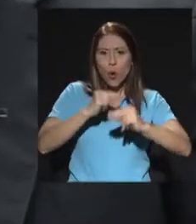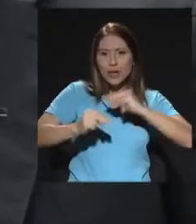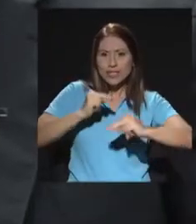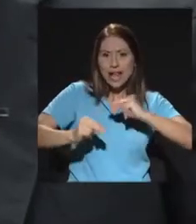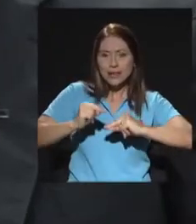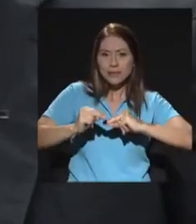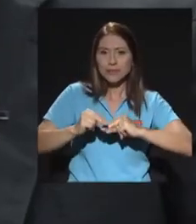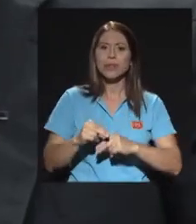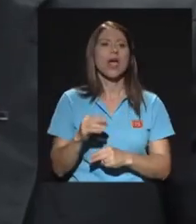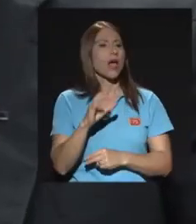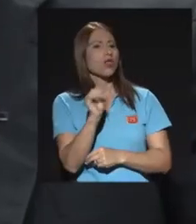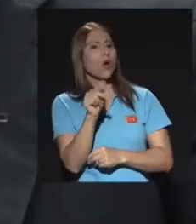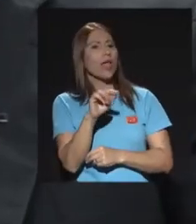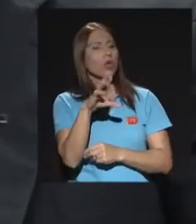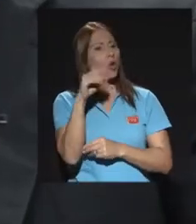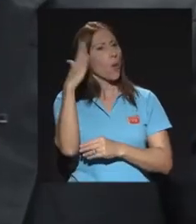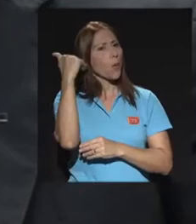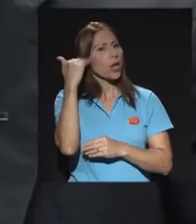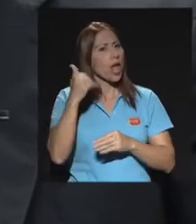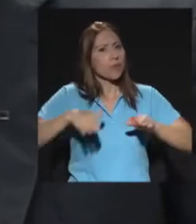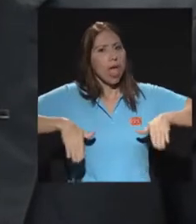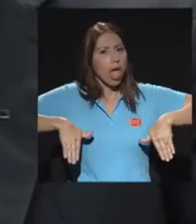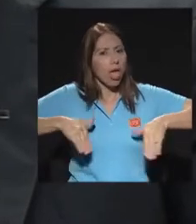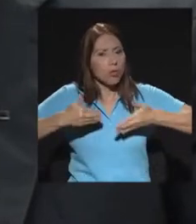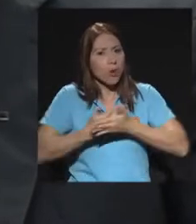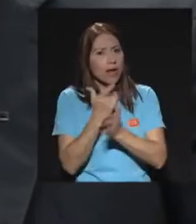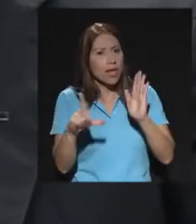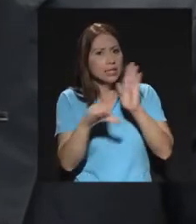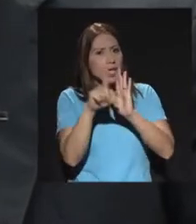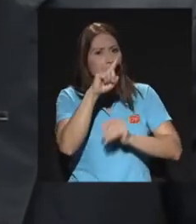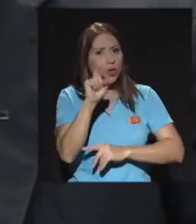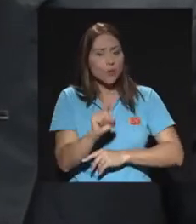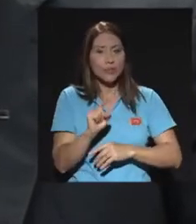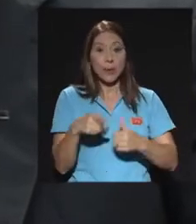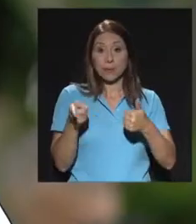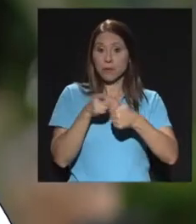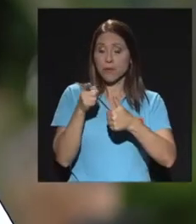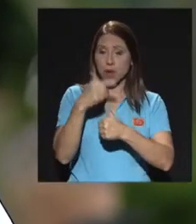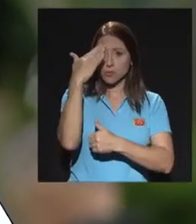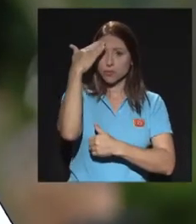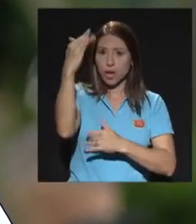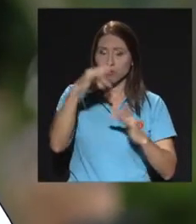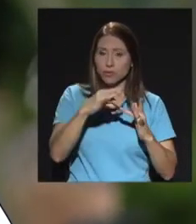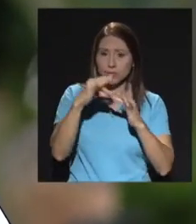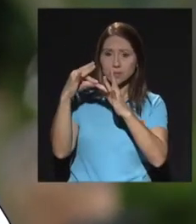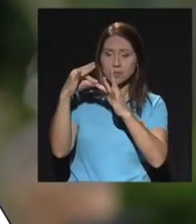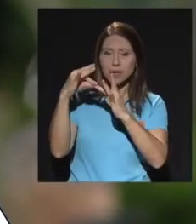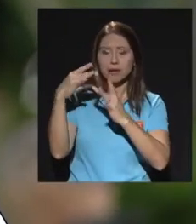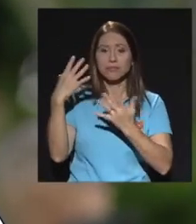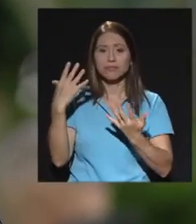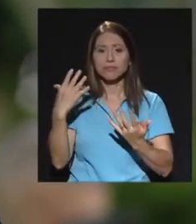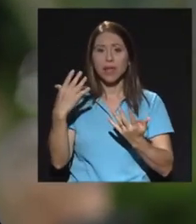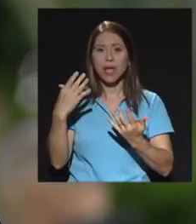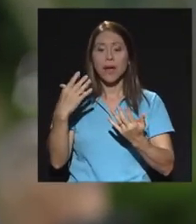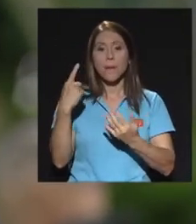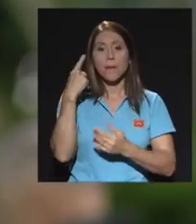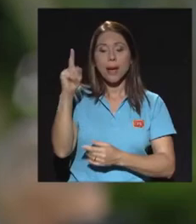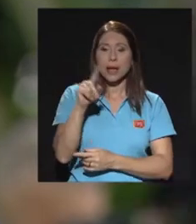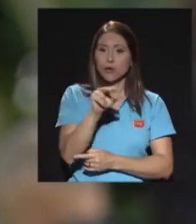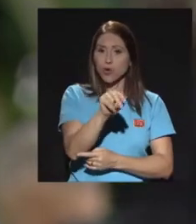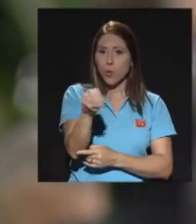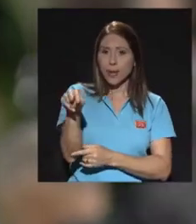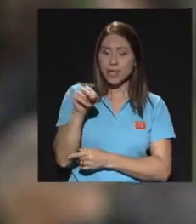qué no se ha formulado una nueva legislación? Bueno, en primer lugar, bueno, un saludo especial a los compañeros